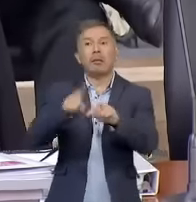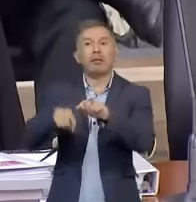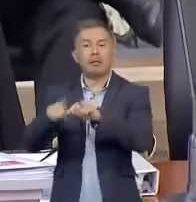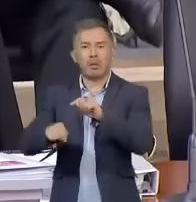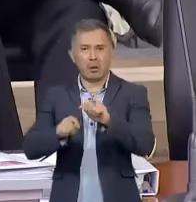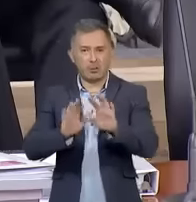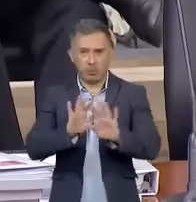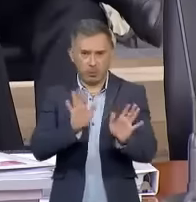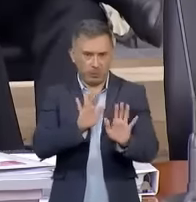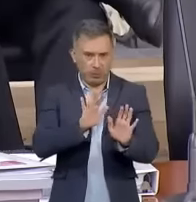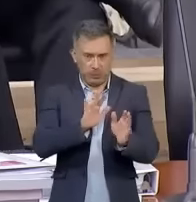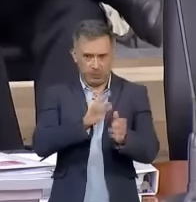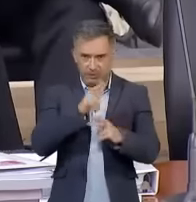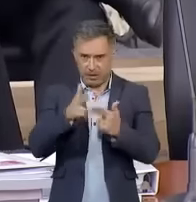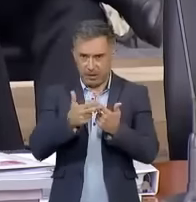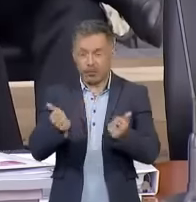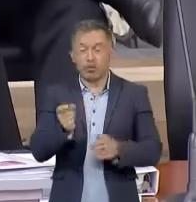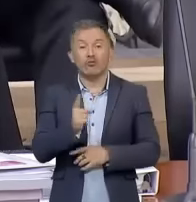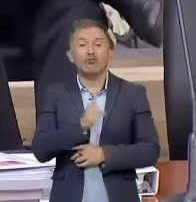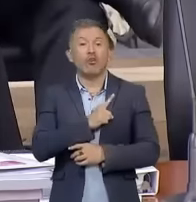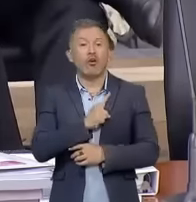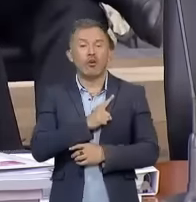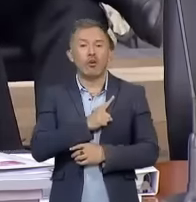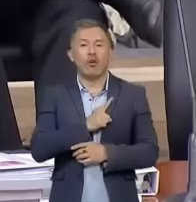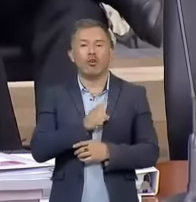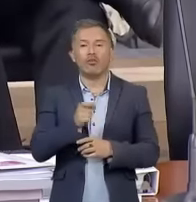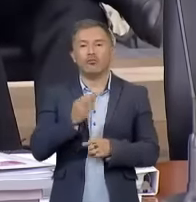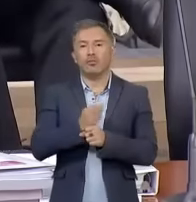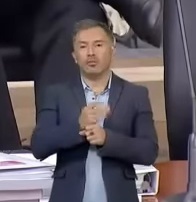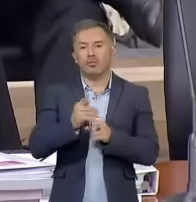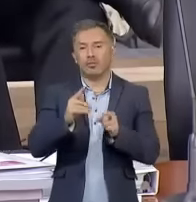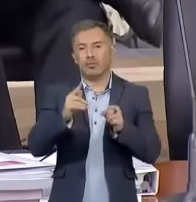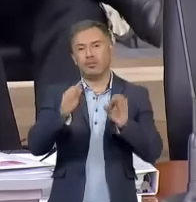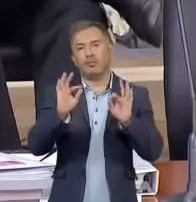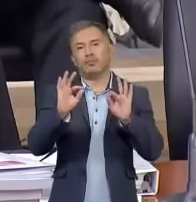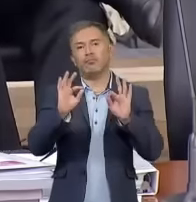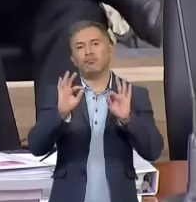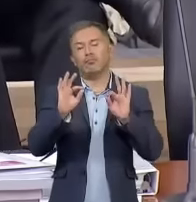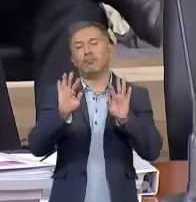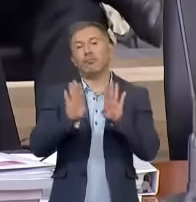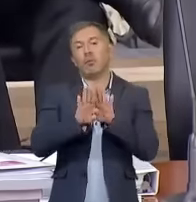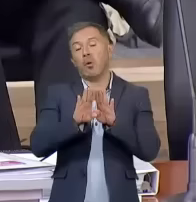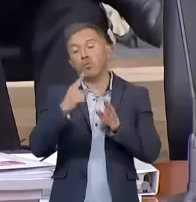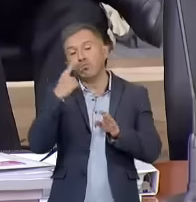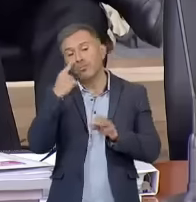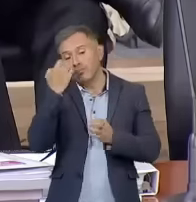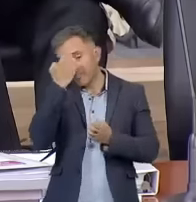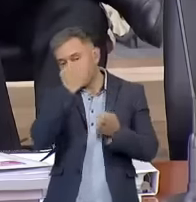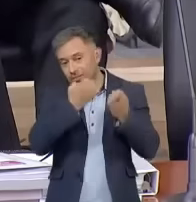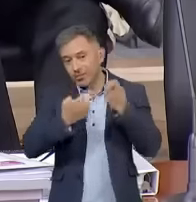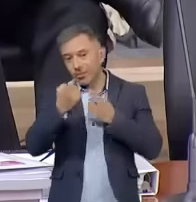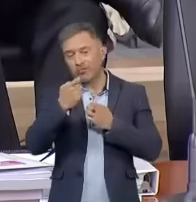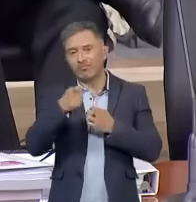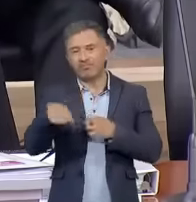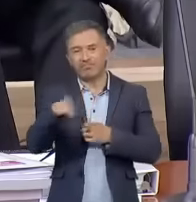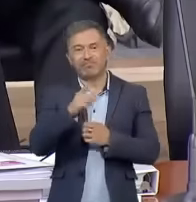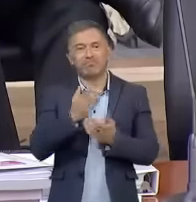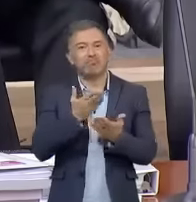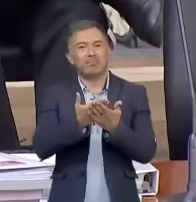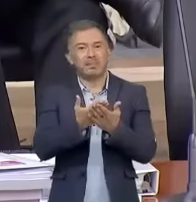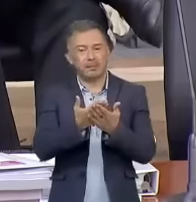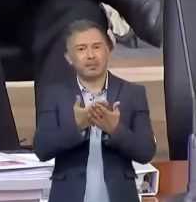este solamente estamos en la aduana de pasar por eh la reflexión final